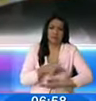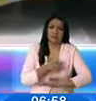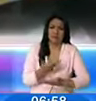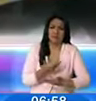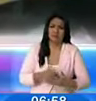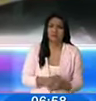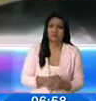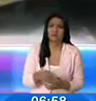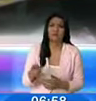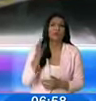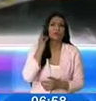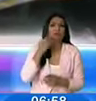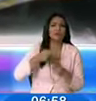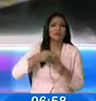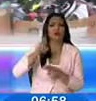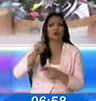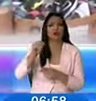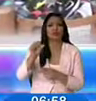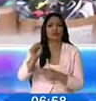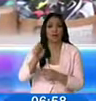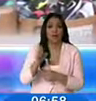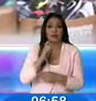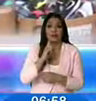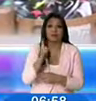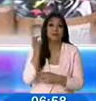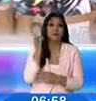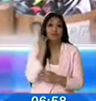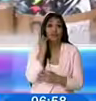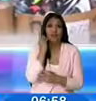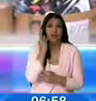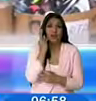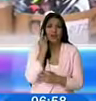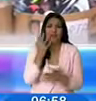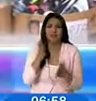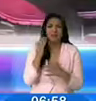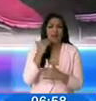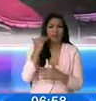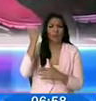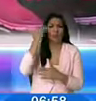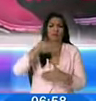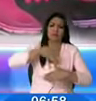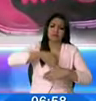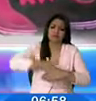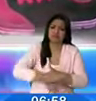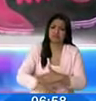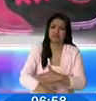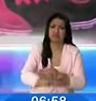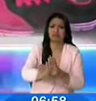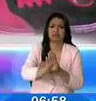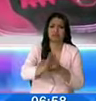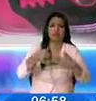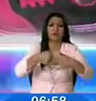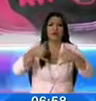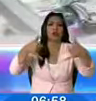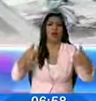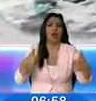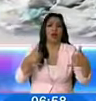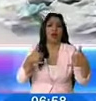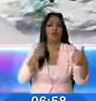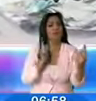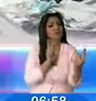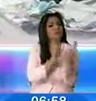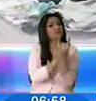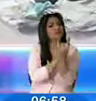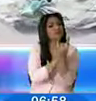es la versión de Rosa Guaninga, mujer que afirma que una señora de edad ingresó a este local y tras una conversación, no sabe cómo ni en qué momento, le